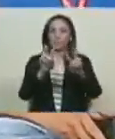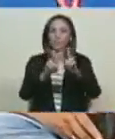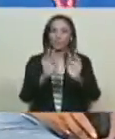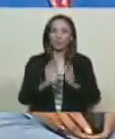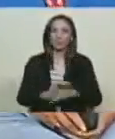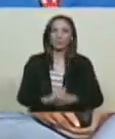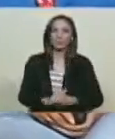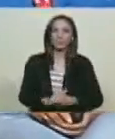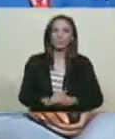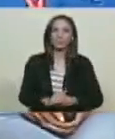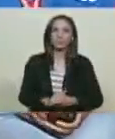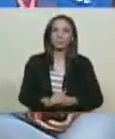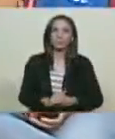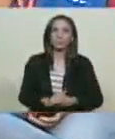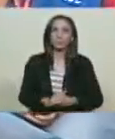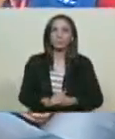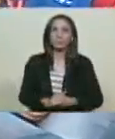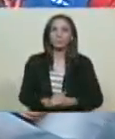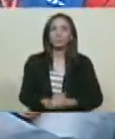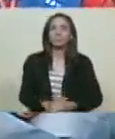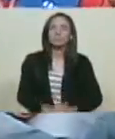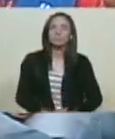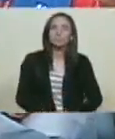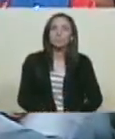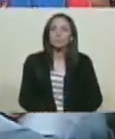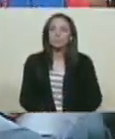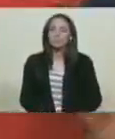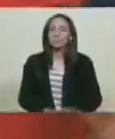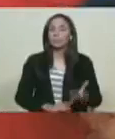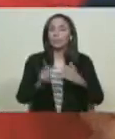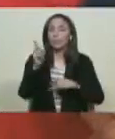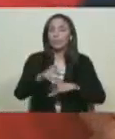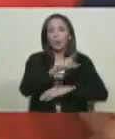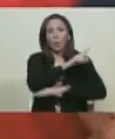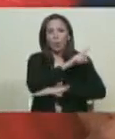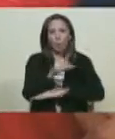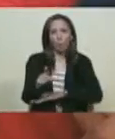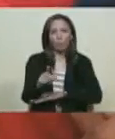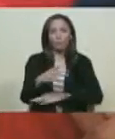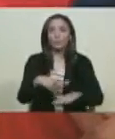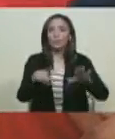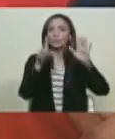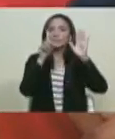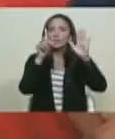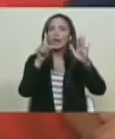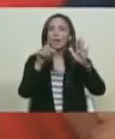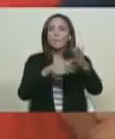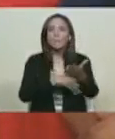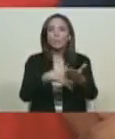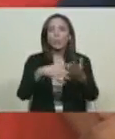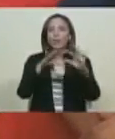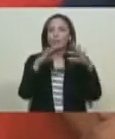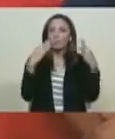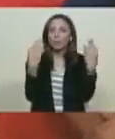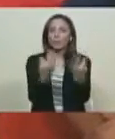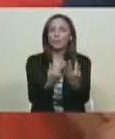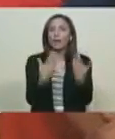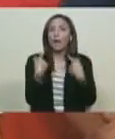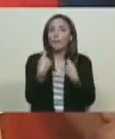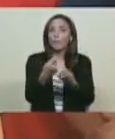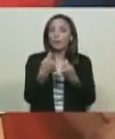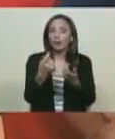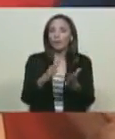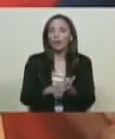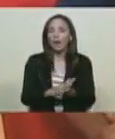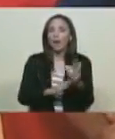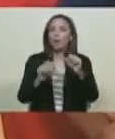programa. Ha ordenado la asistencia directa a 6 millones de familias para ser subsidiadas por el Estado a través